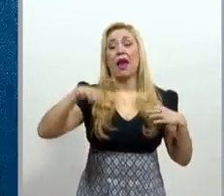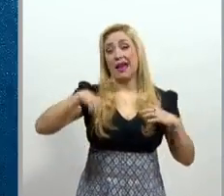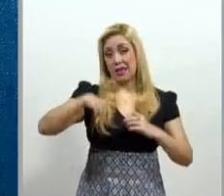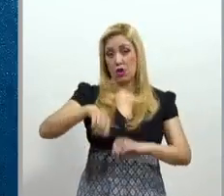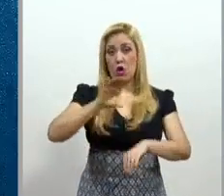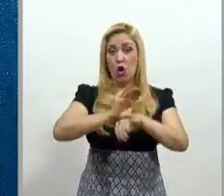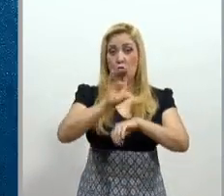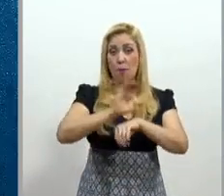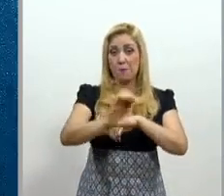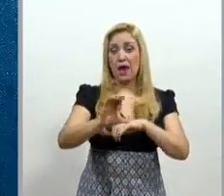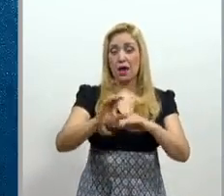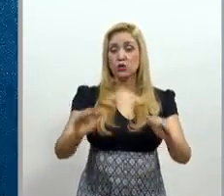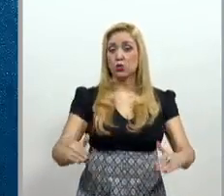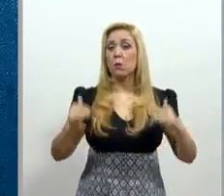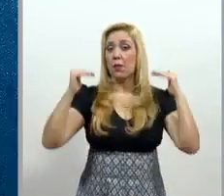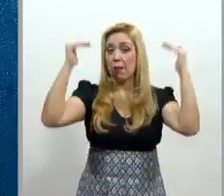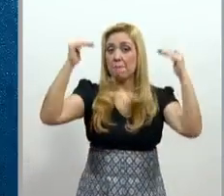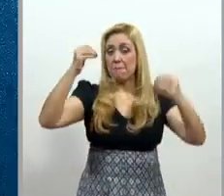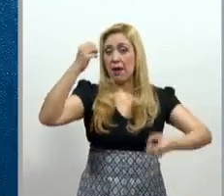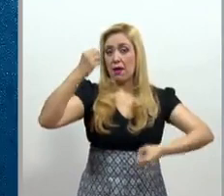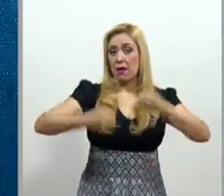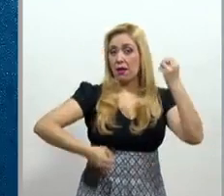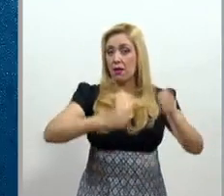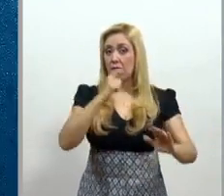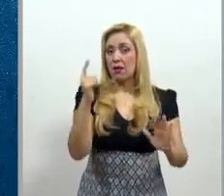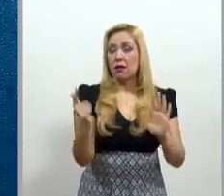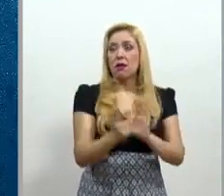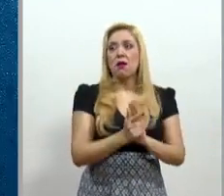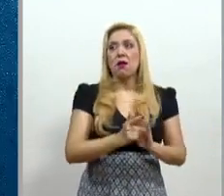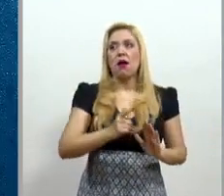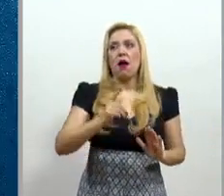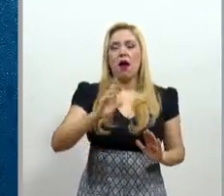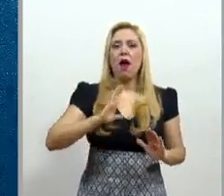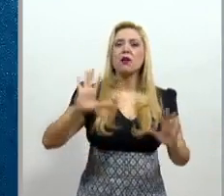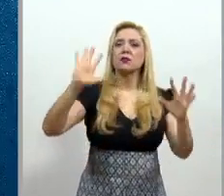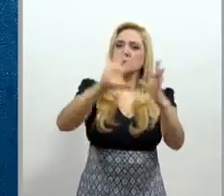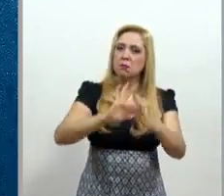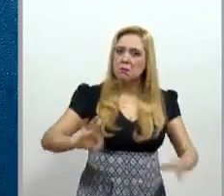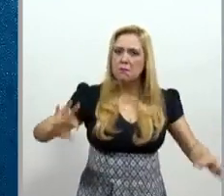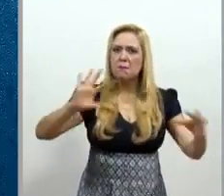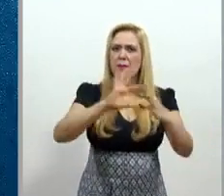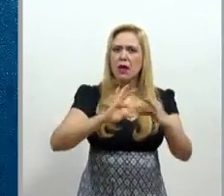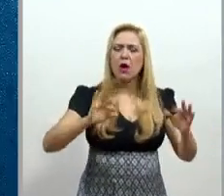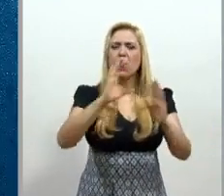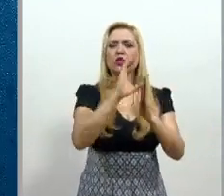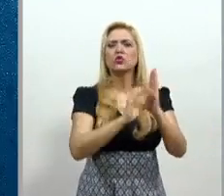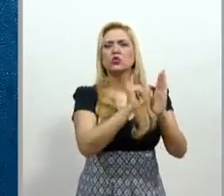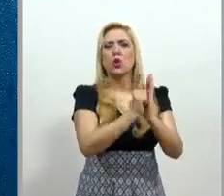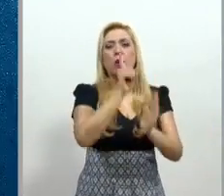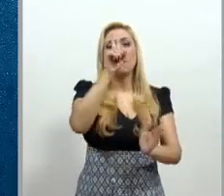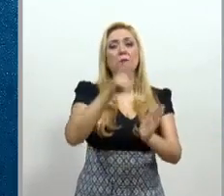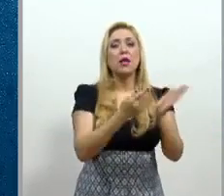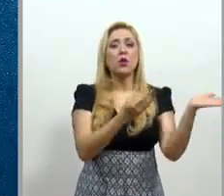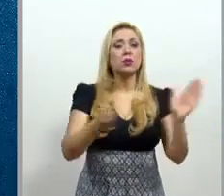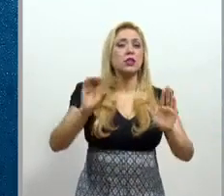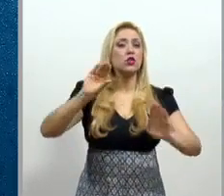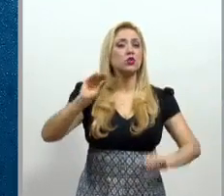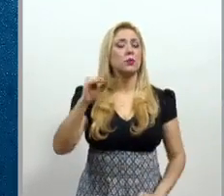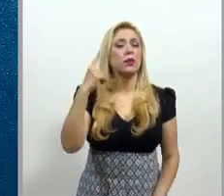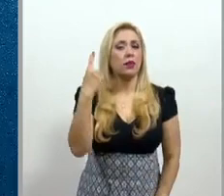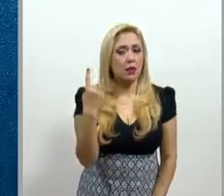ha hecho un trabajo muy importante a la hora de interpretar la Constitución de 1991